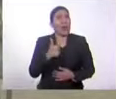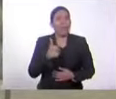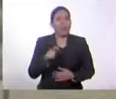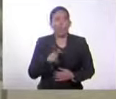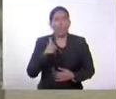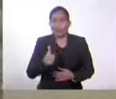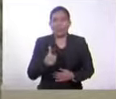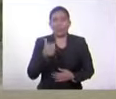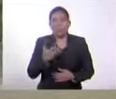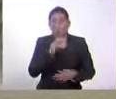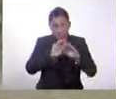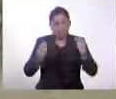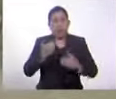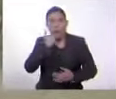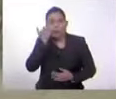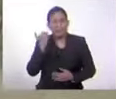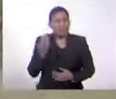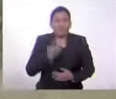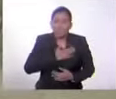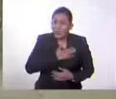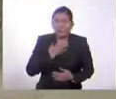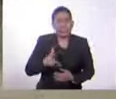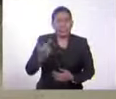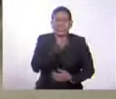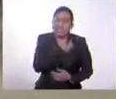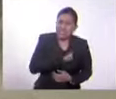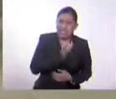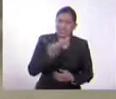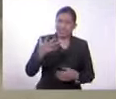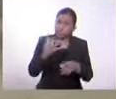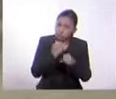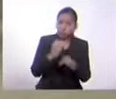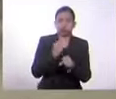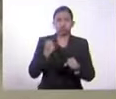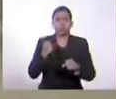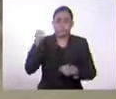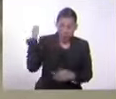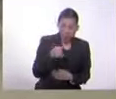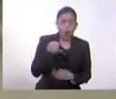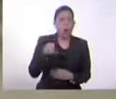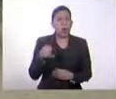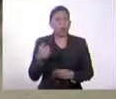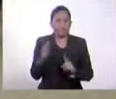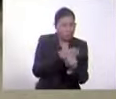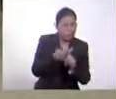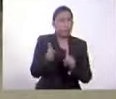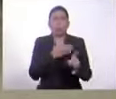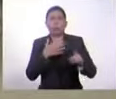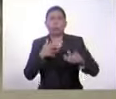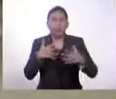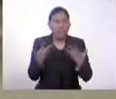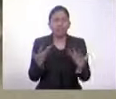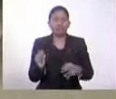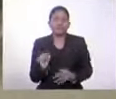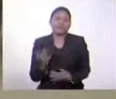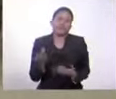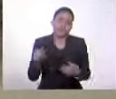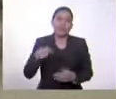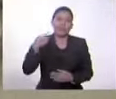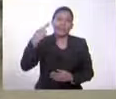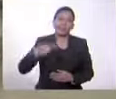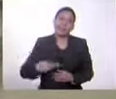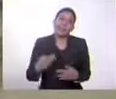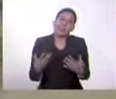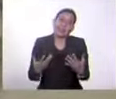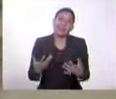no deberían de sufrir, pero que al final es algo que se ha visto, ¿verdad? Reflejado